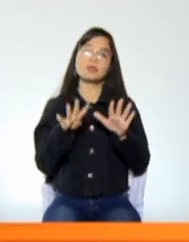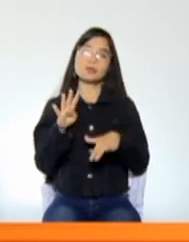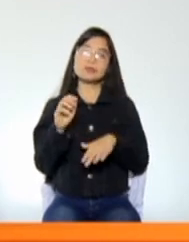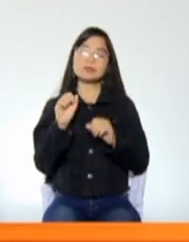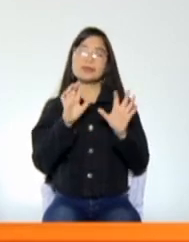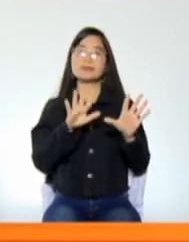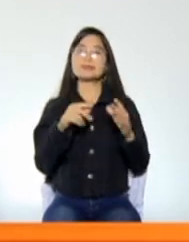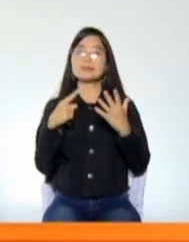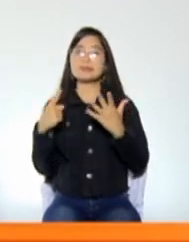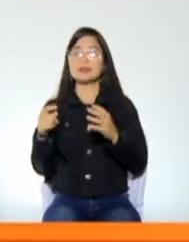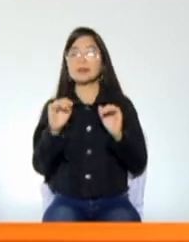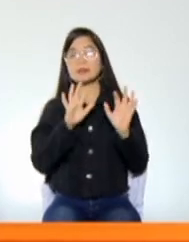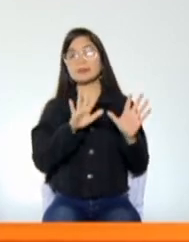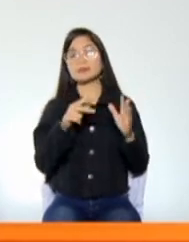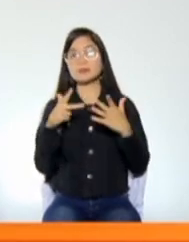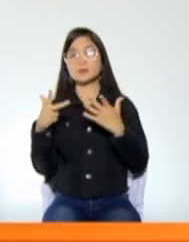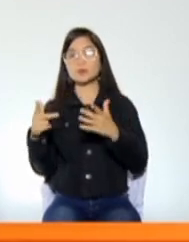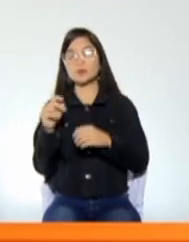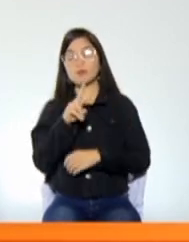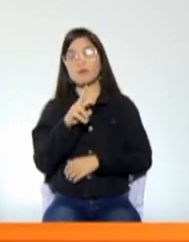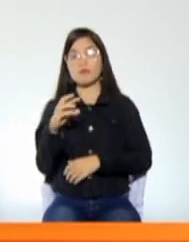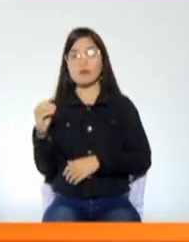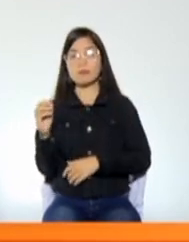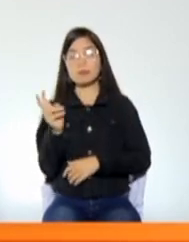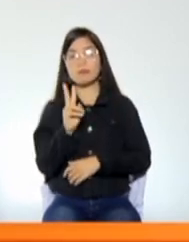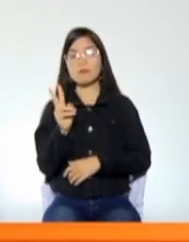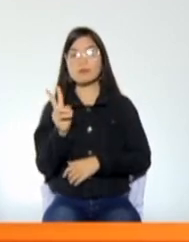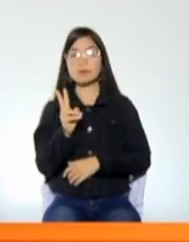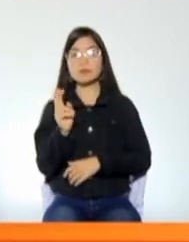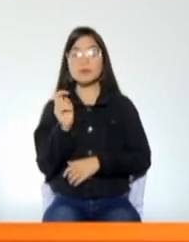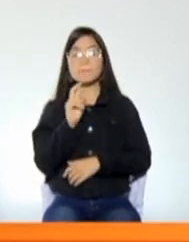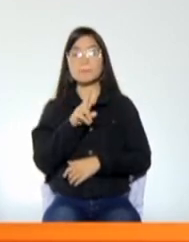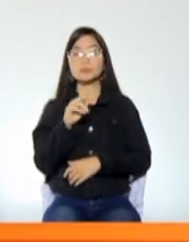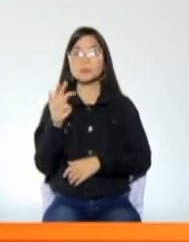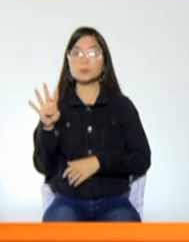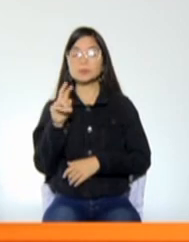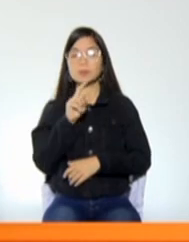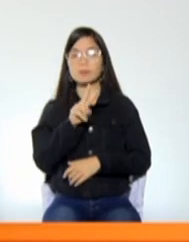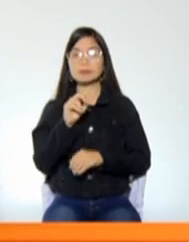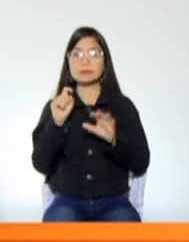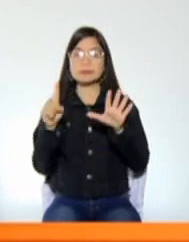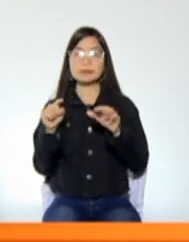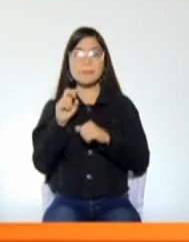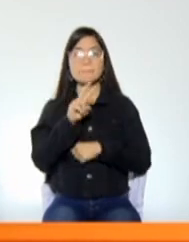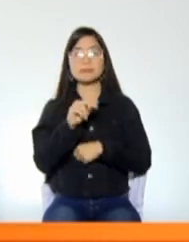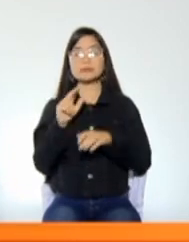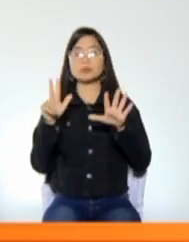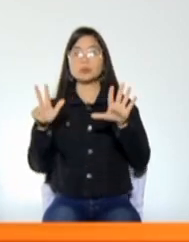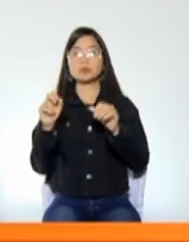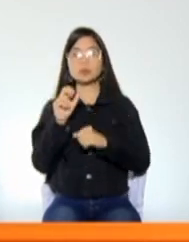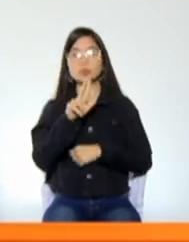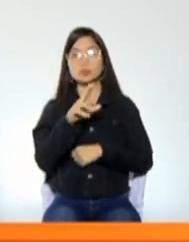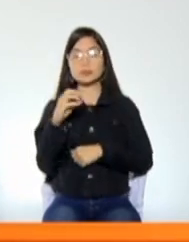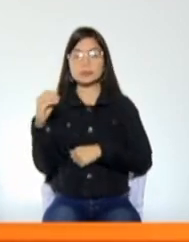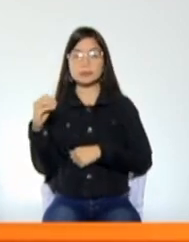18, 20, 22, 24, 26, 28,